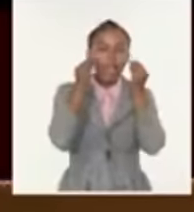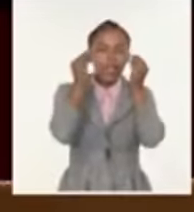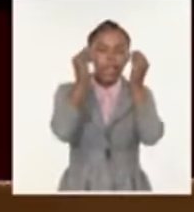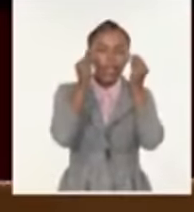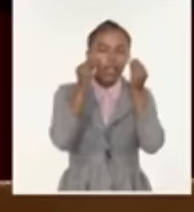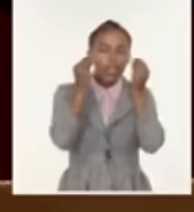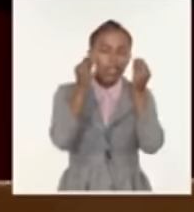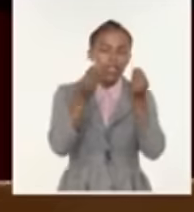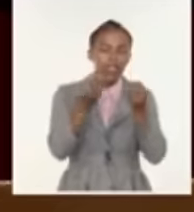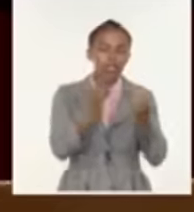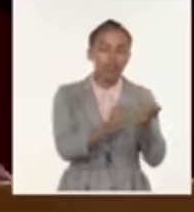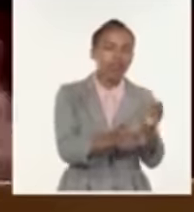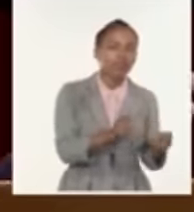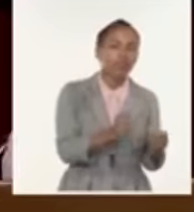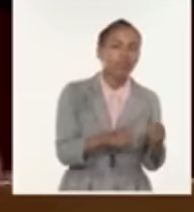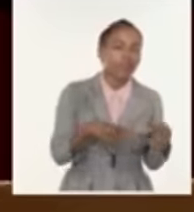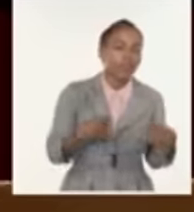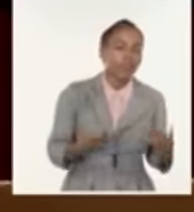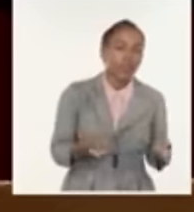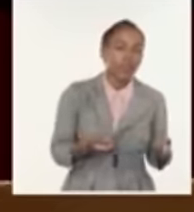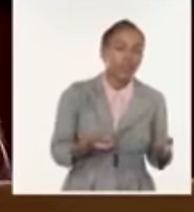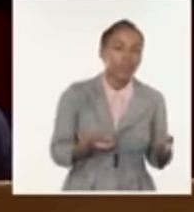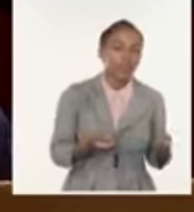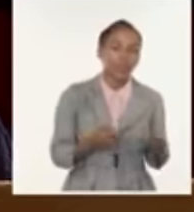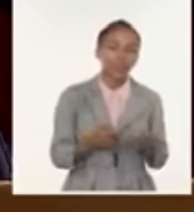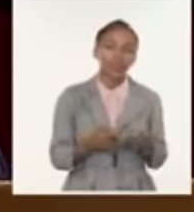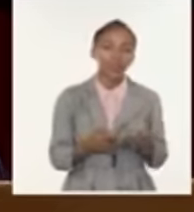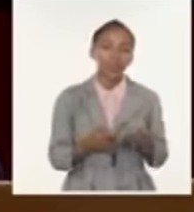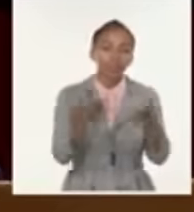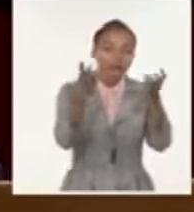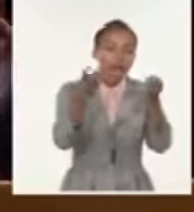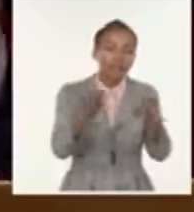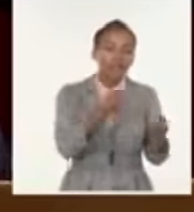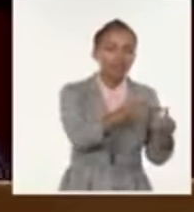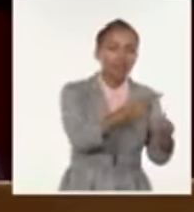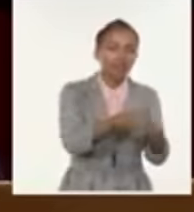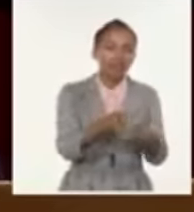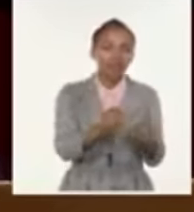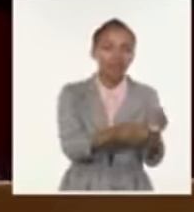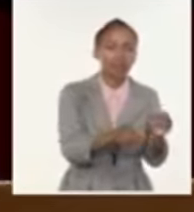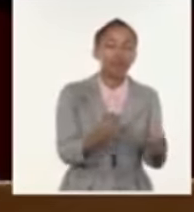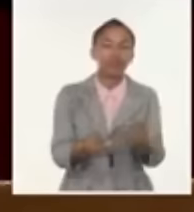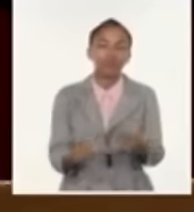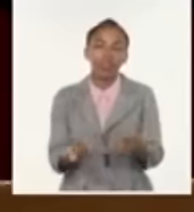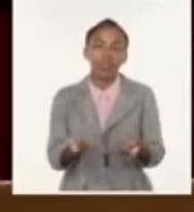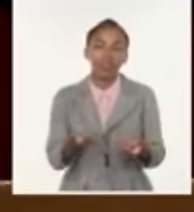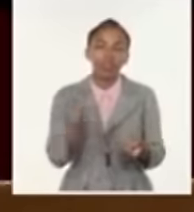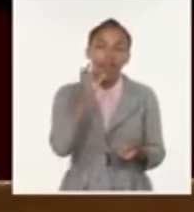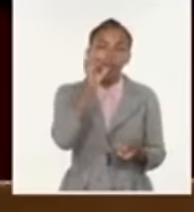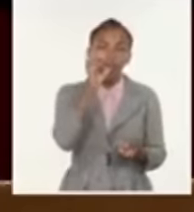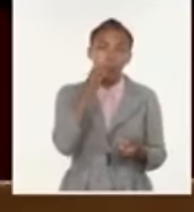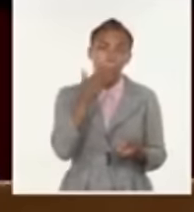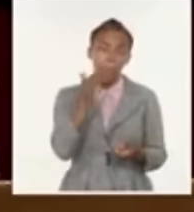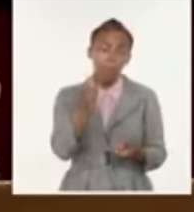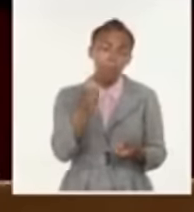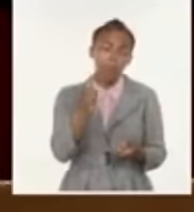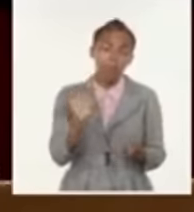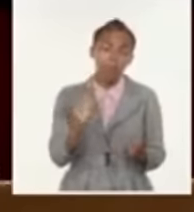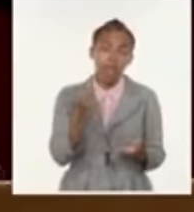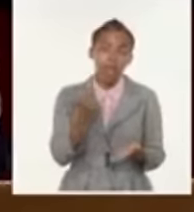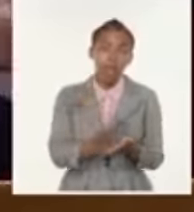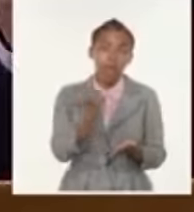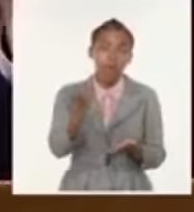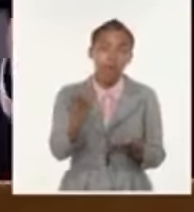hemos exportado, cuáles son los rubros exportables, decir que el tabaco va bien y se han aprobado